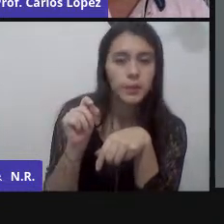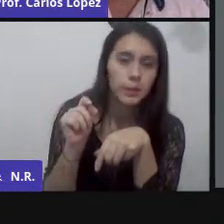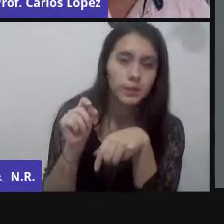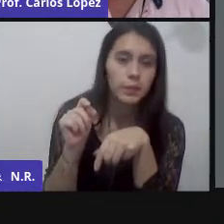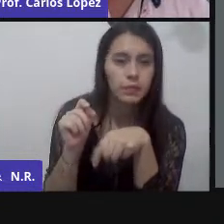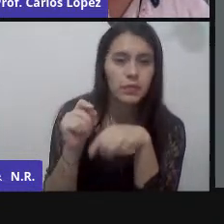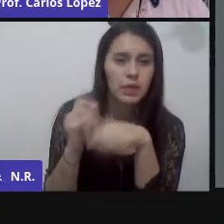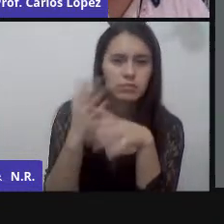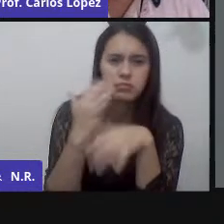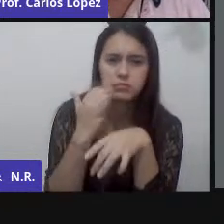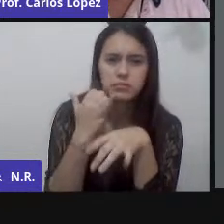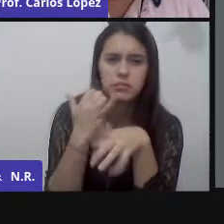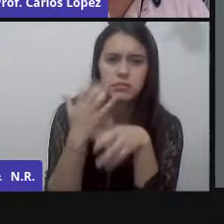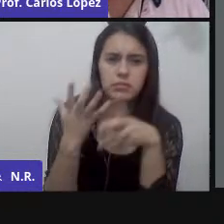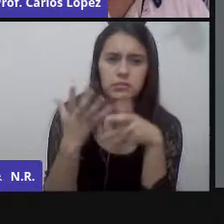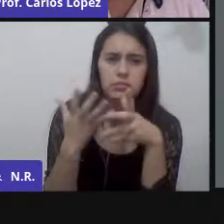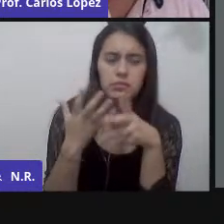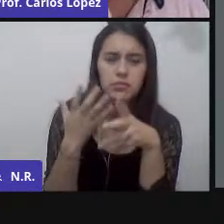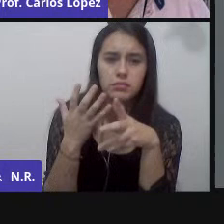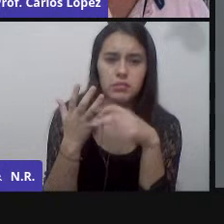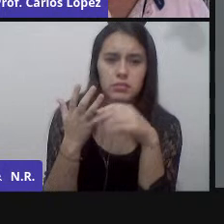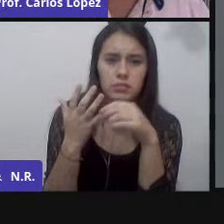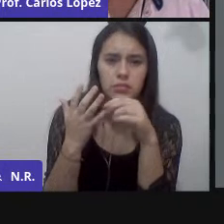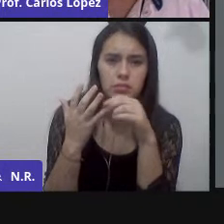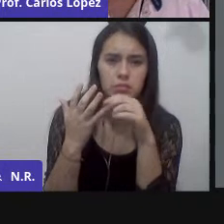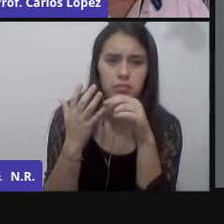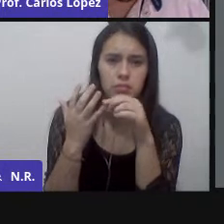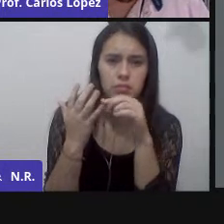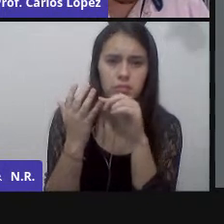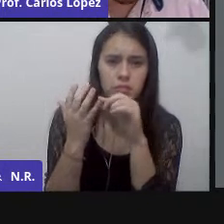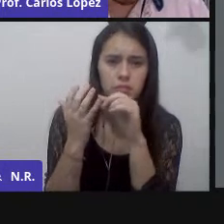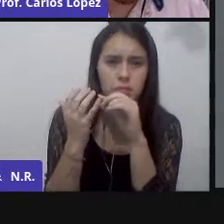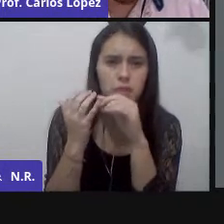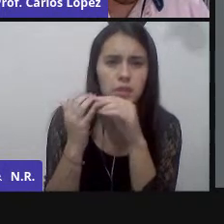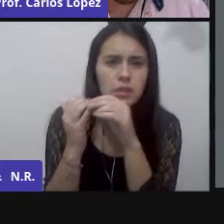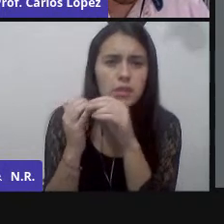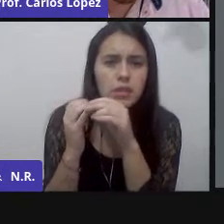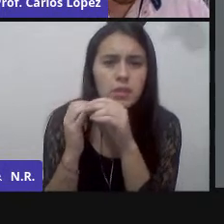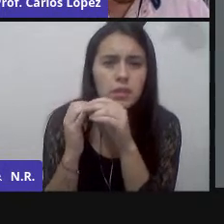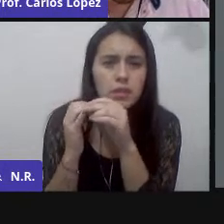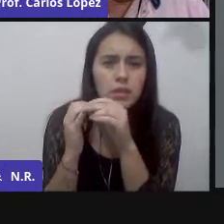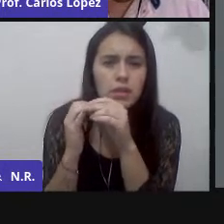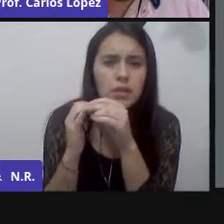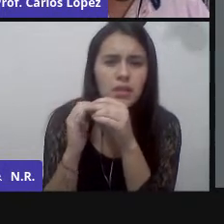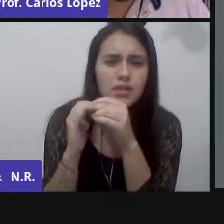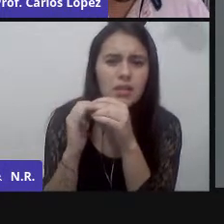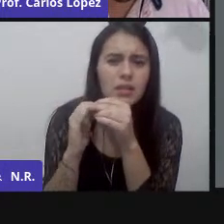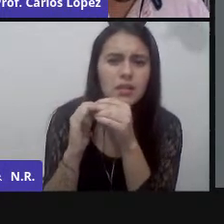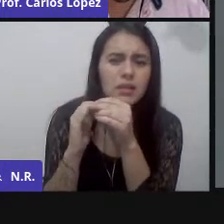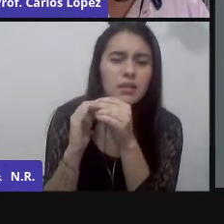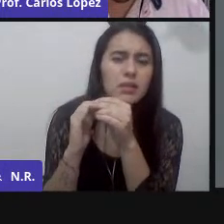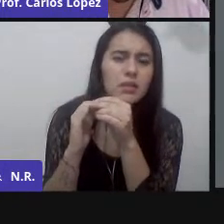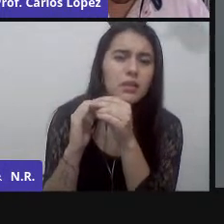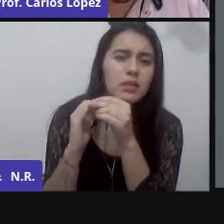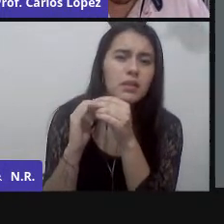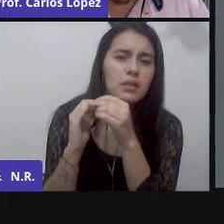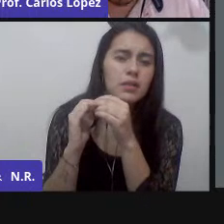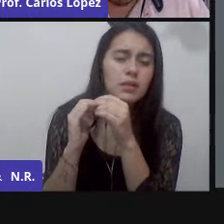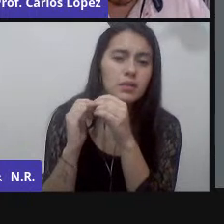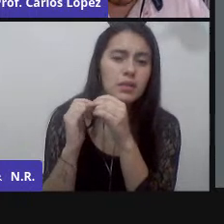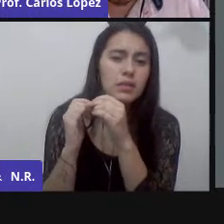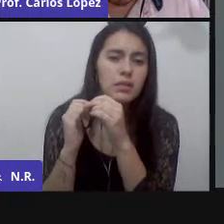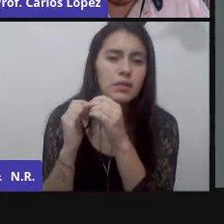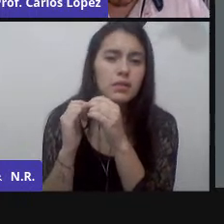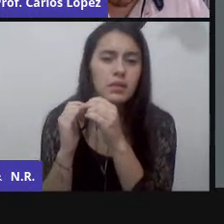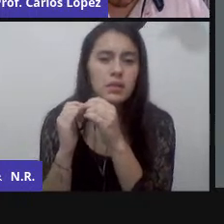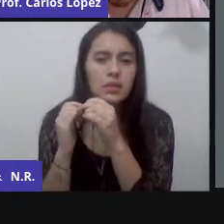¿Qué pasó? ¿Que no puede ser en un futuro? ¿Qué pasó? ¿Qué me dice ahí, profesor? Lo que pasa es que ya pasaron las 4 de la